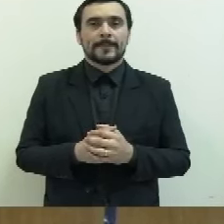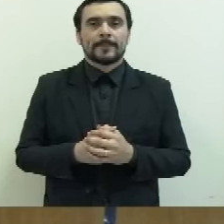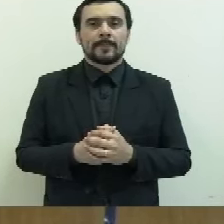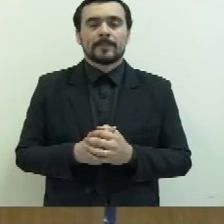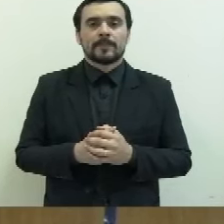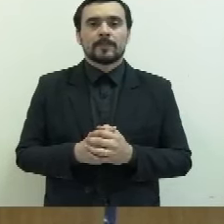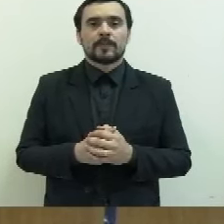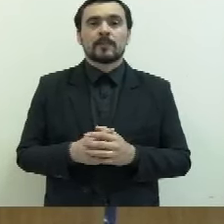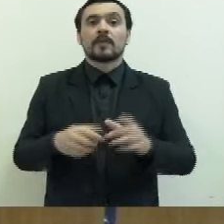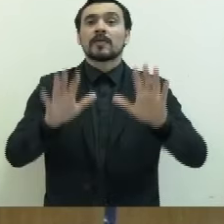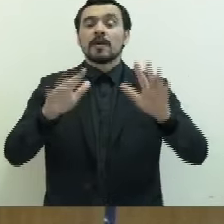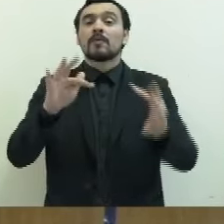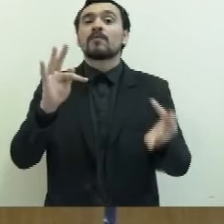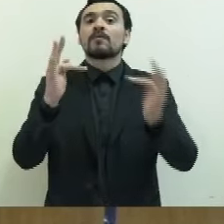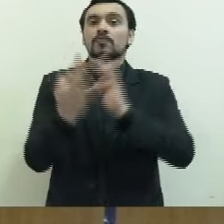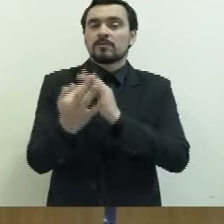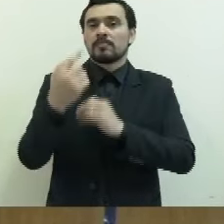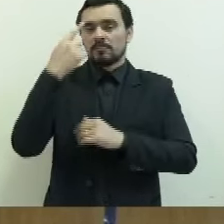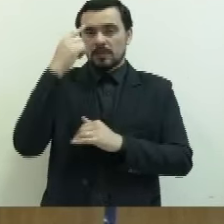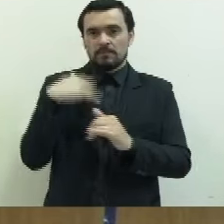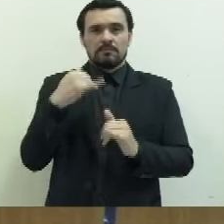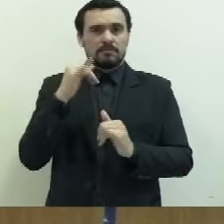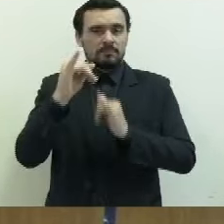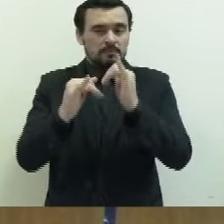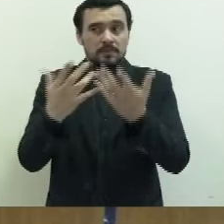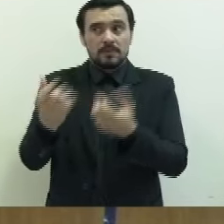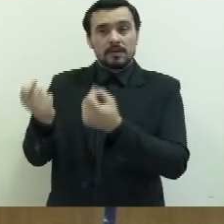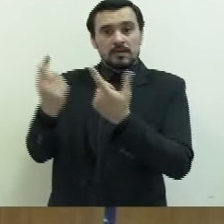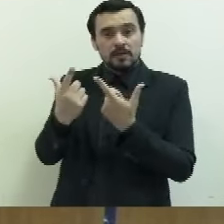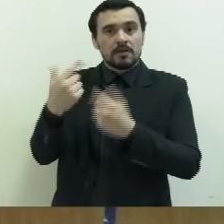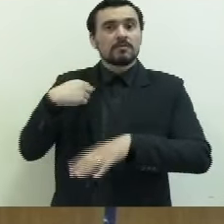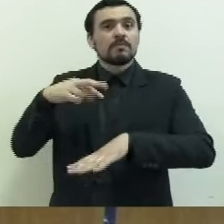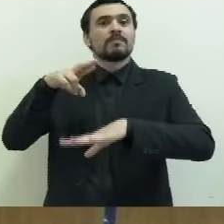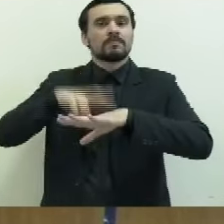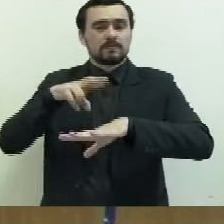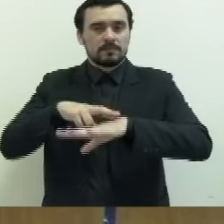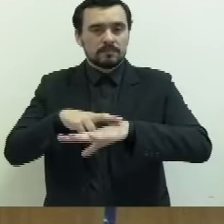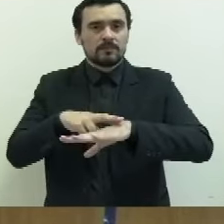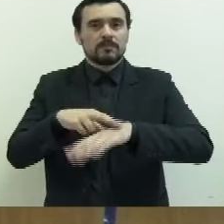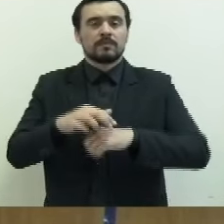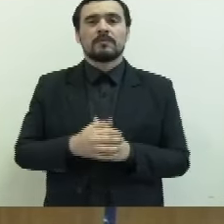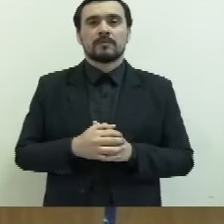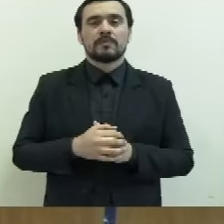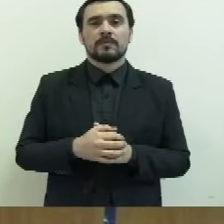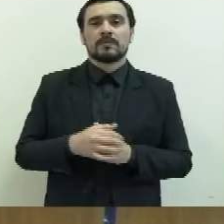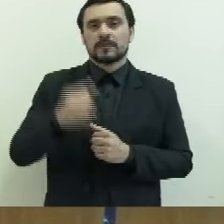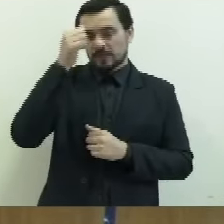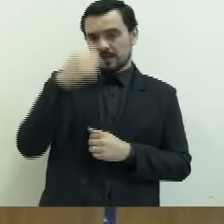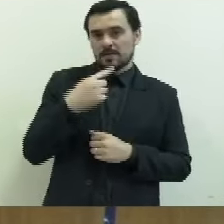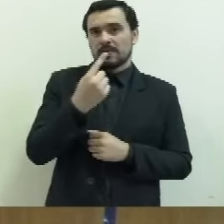La única forma de honrar la enorme distinción que me ha dado este pueblo maravilloso es dejando cada gota de mi sudor y